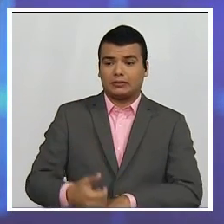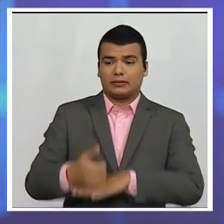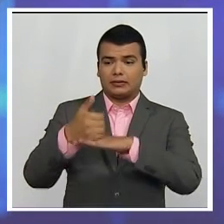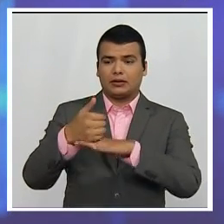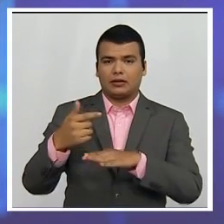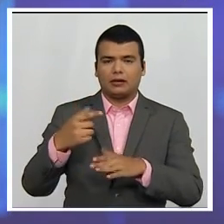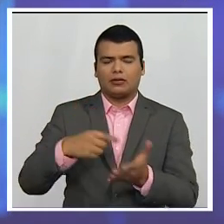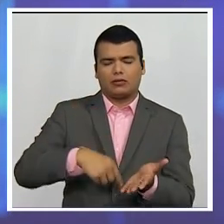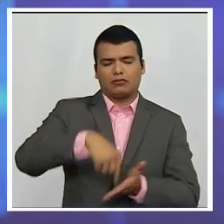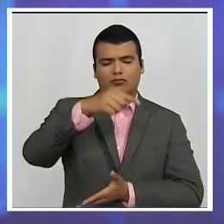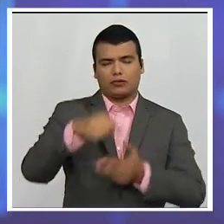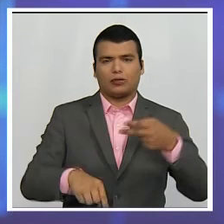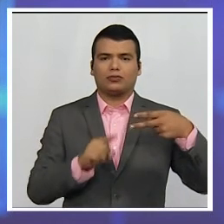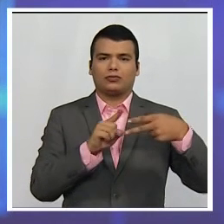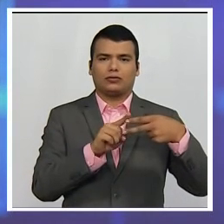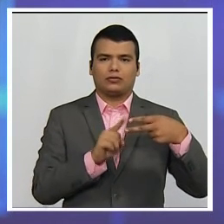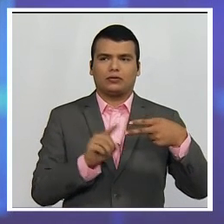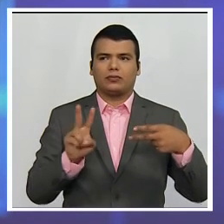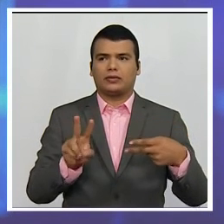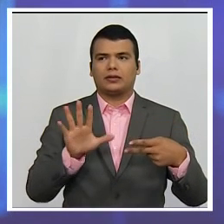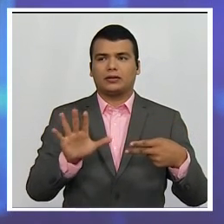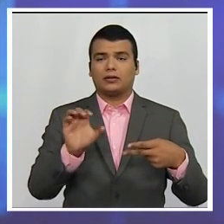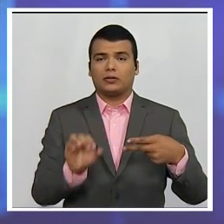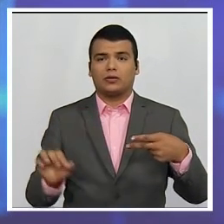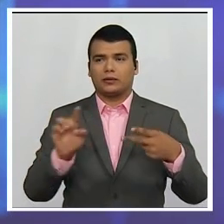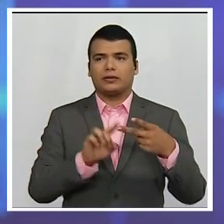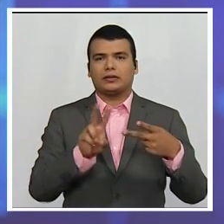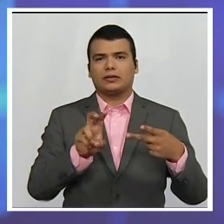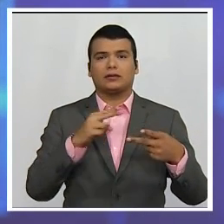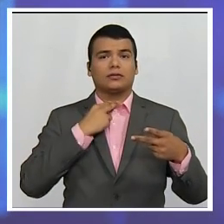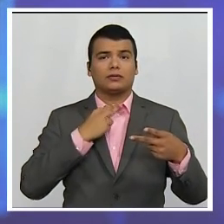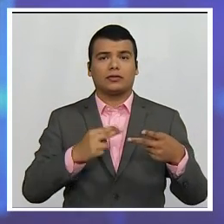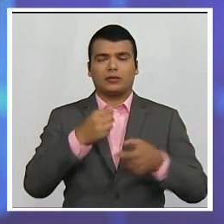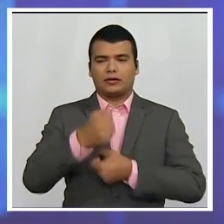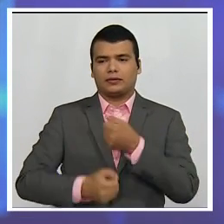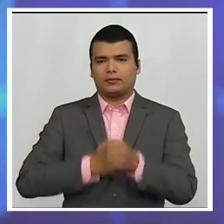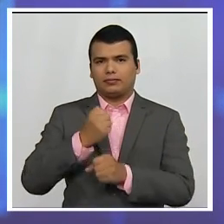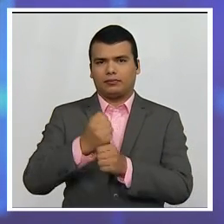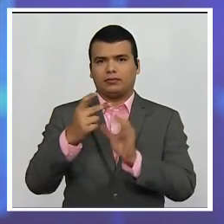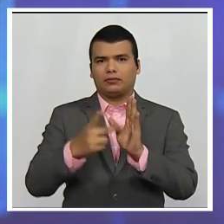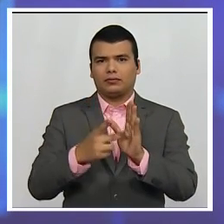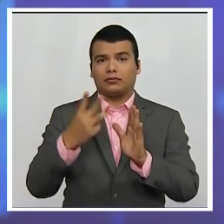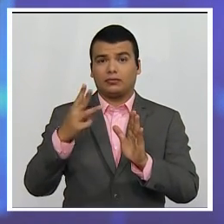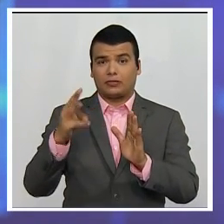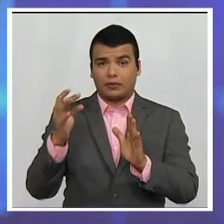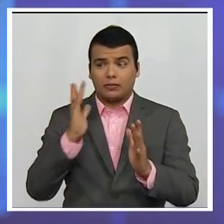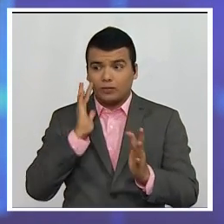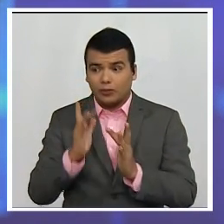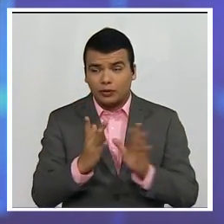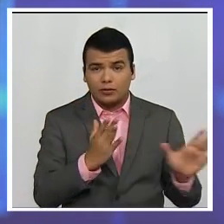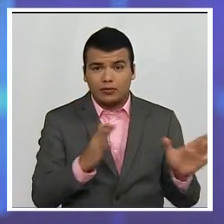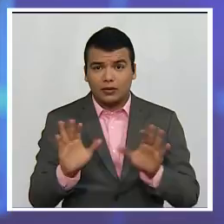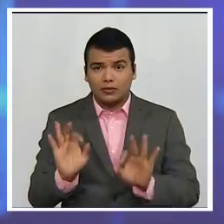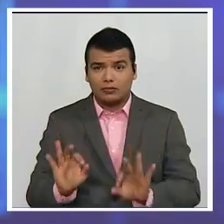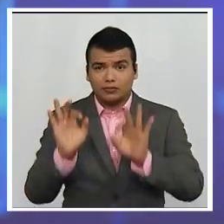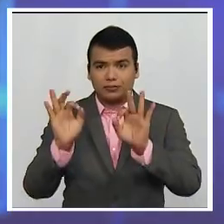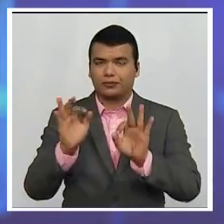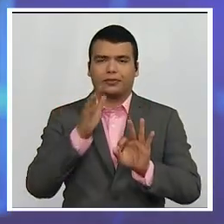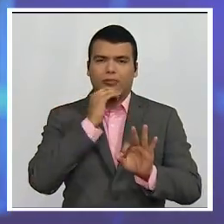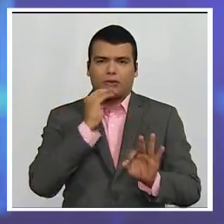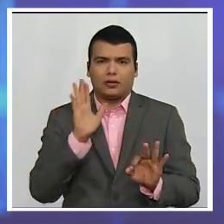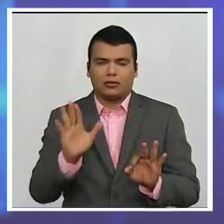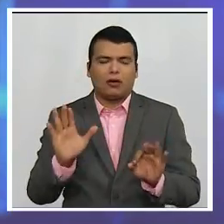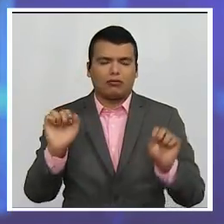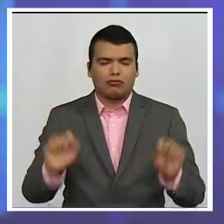suscribió dos contratos el 25 de octubre y el 7 de noviembre de 2013 sin la debida planeación contractual requerida